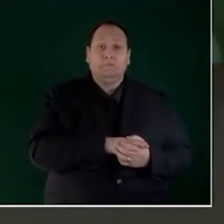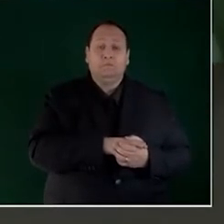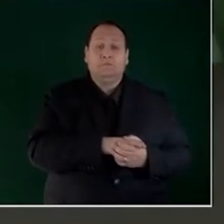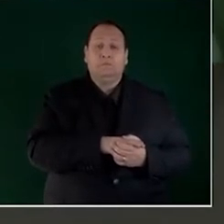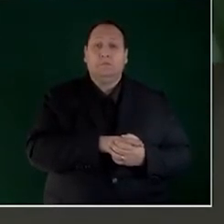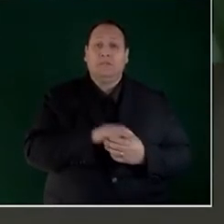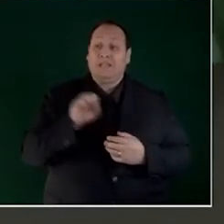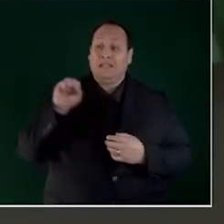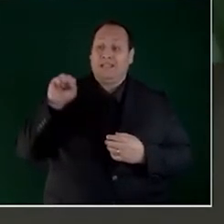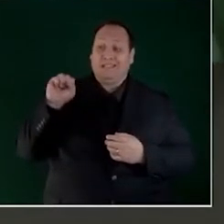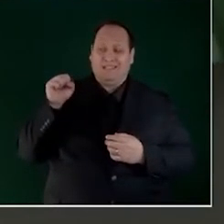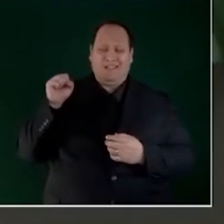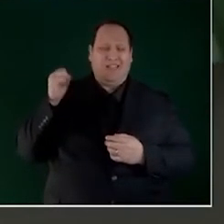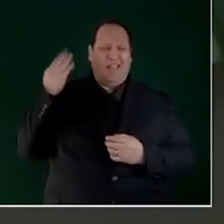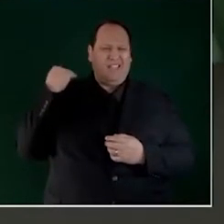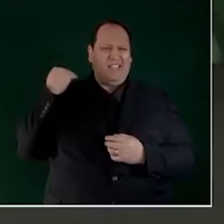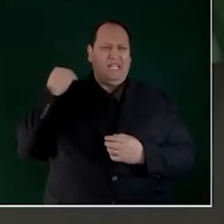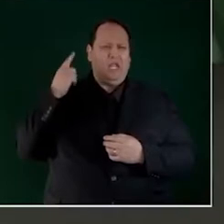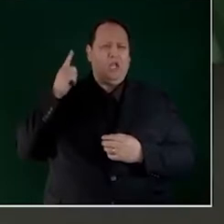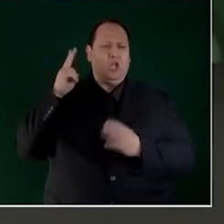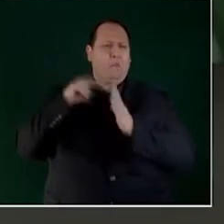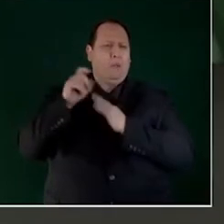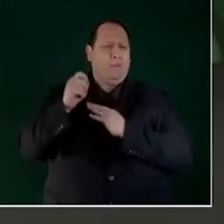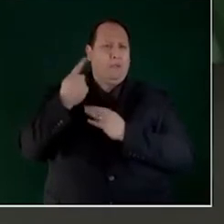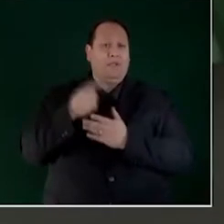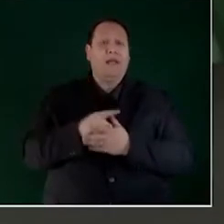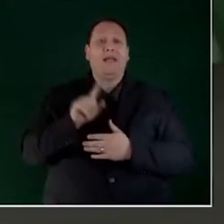En septiembre del 21,